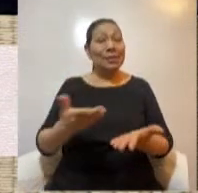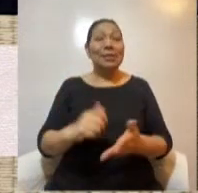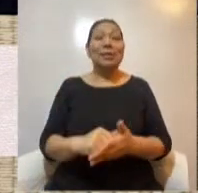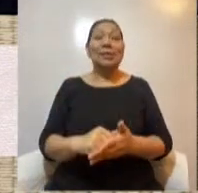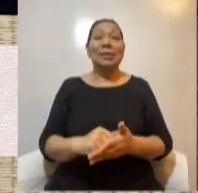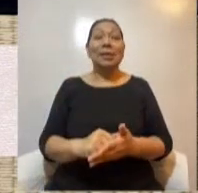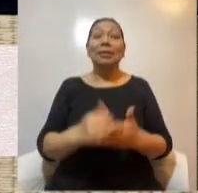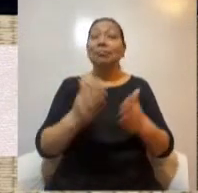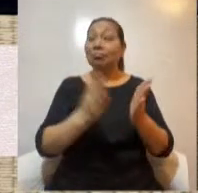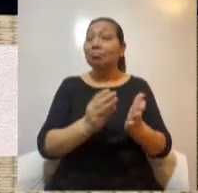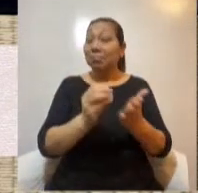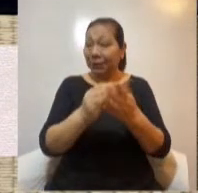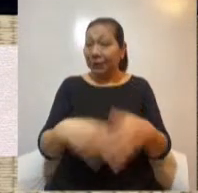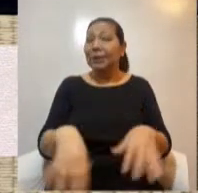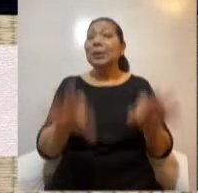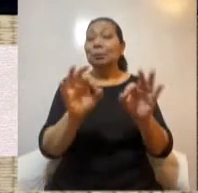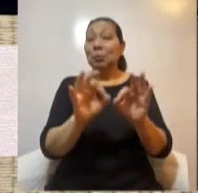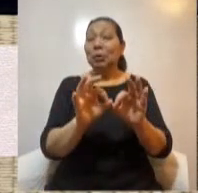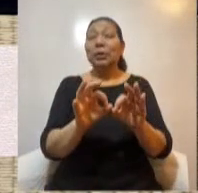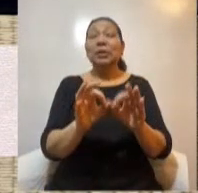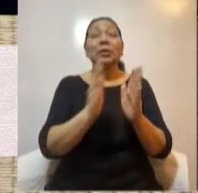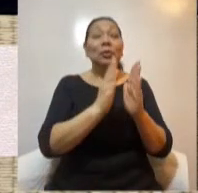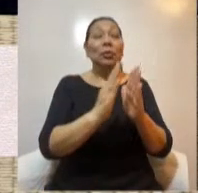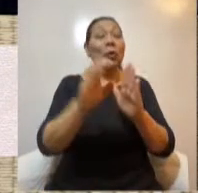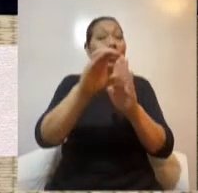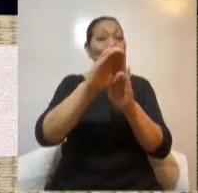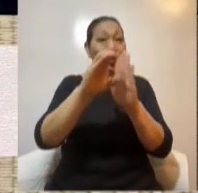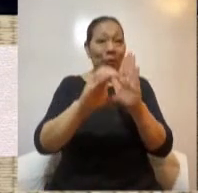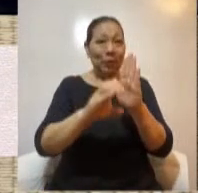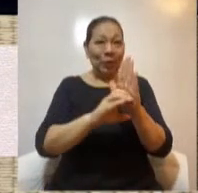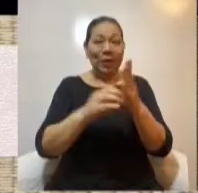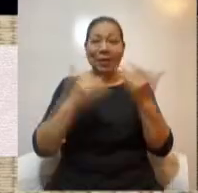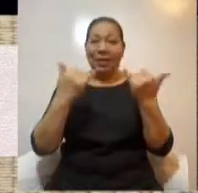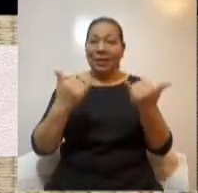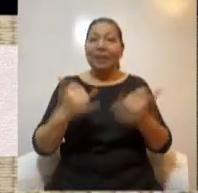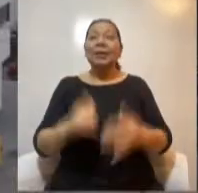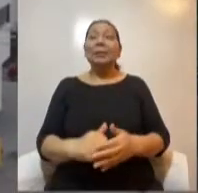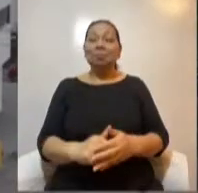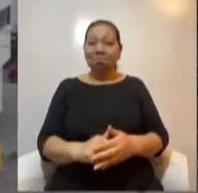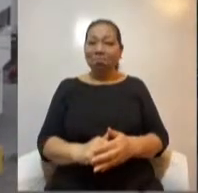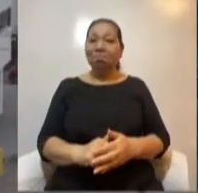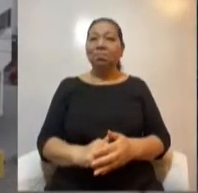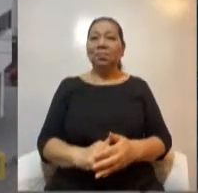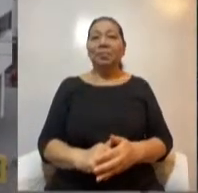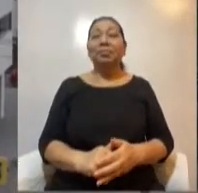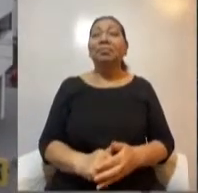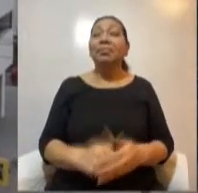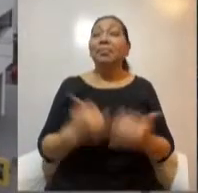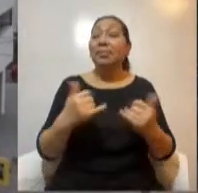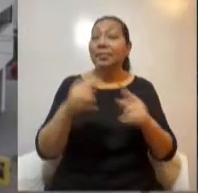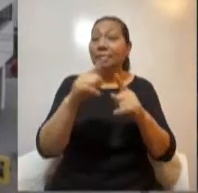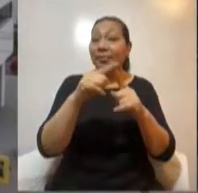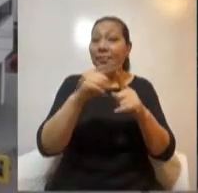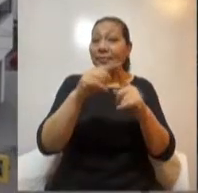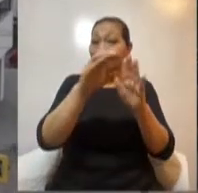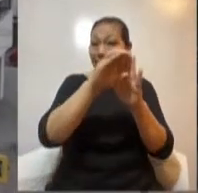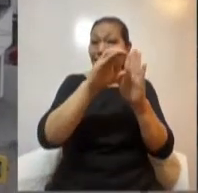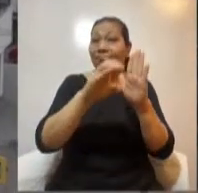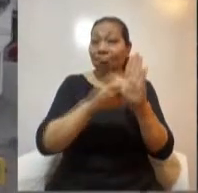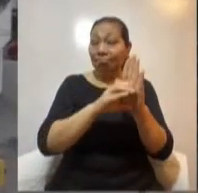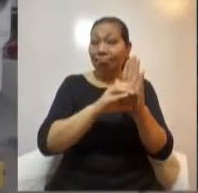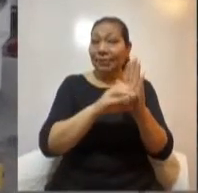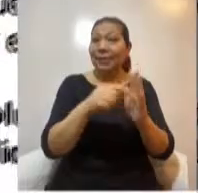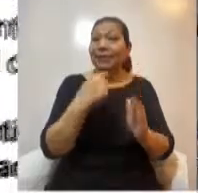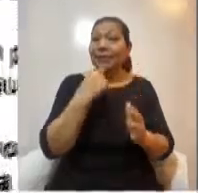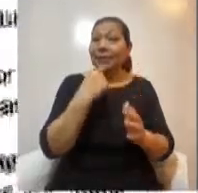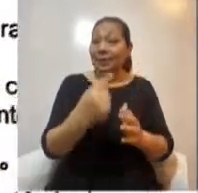un tema de relevancia, determinar la constitucionalidad de esta disposición. Bien, el Tribunal